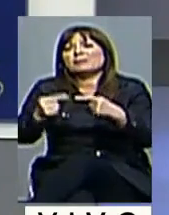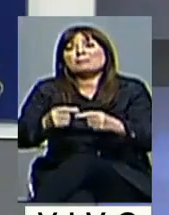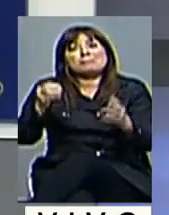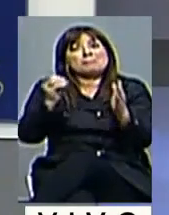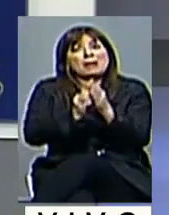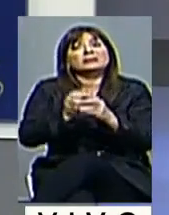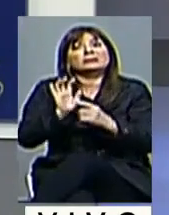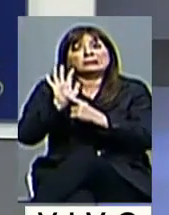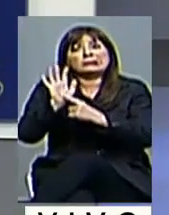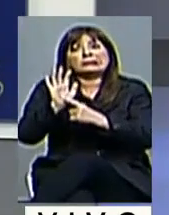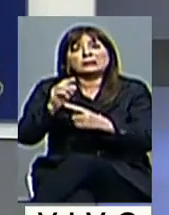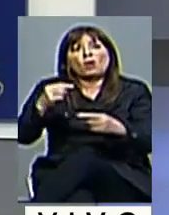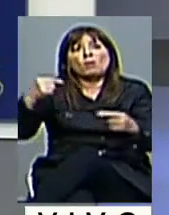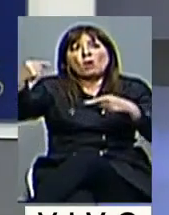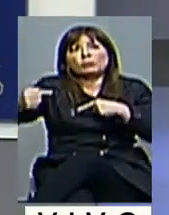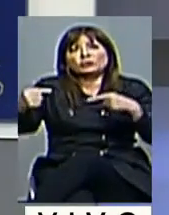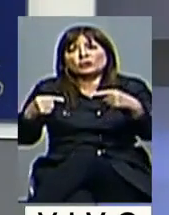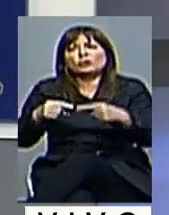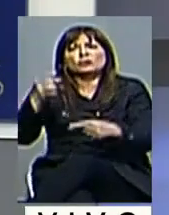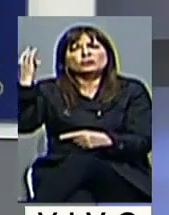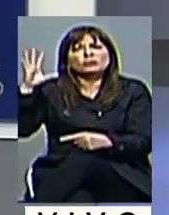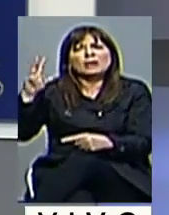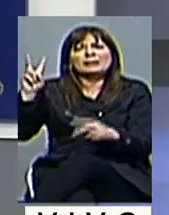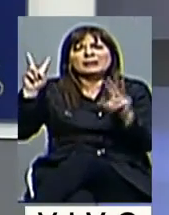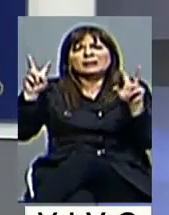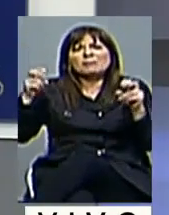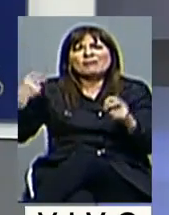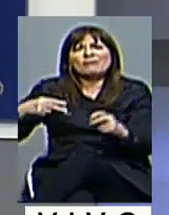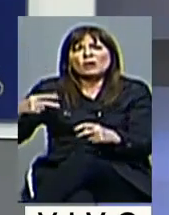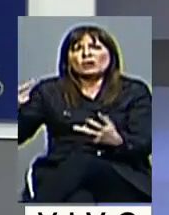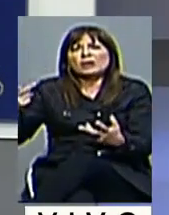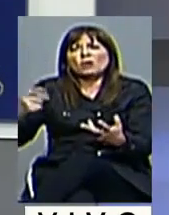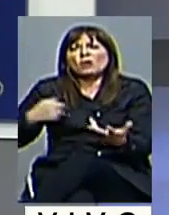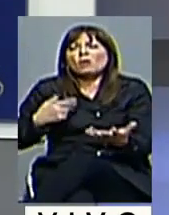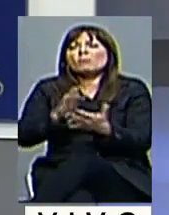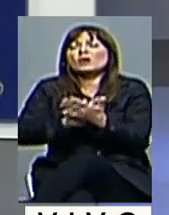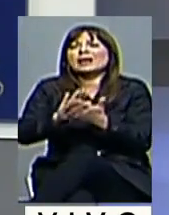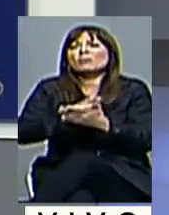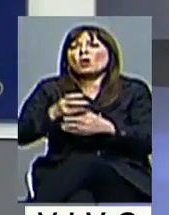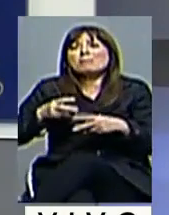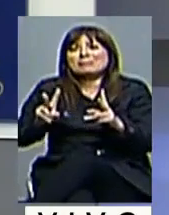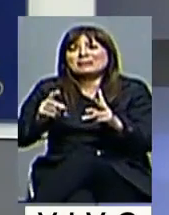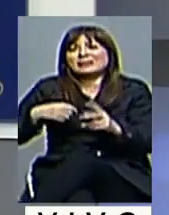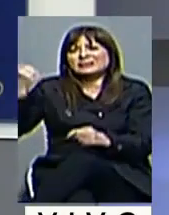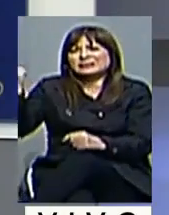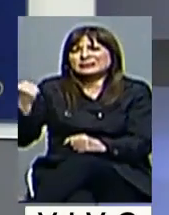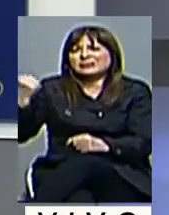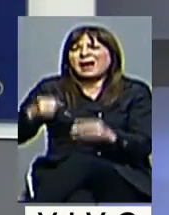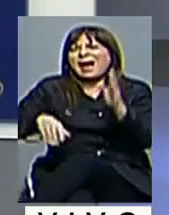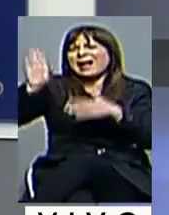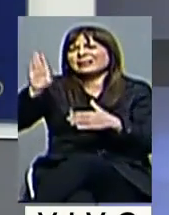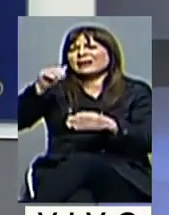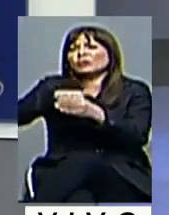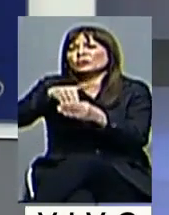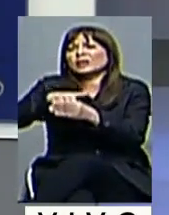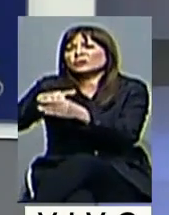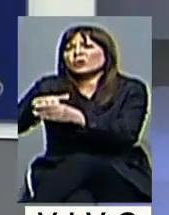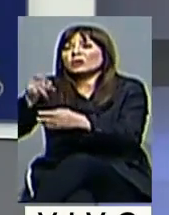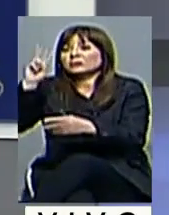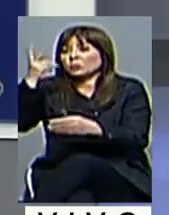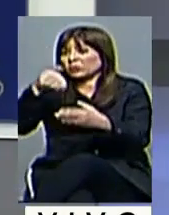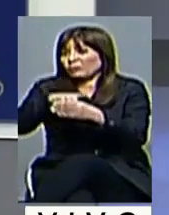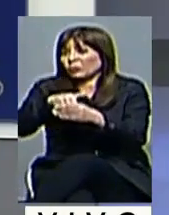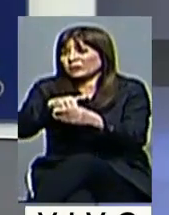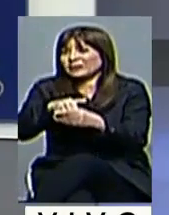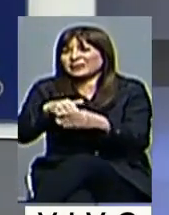Y no creo que sean solo los temas valóricos, creo que hay cuestiones como, por ejemplo, lo que le permite a Sebastián Piñera tener esa alta votación, ¿no?, en segunda